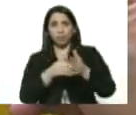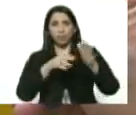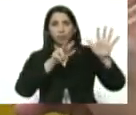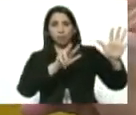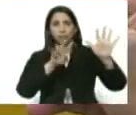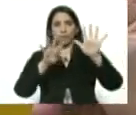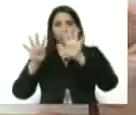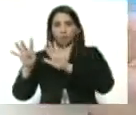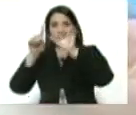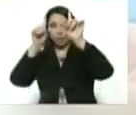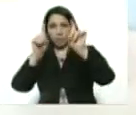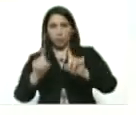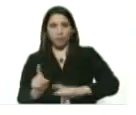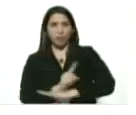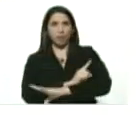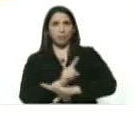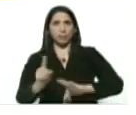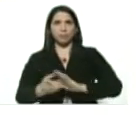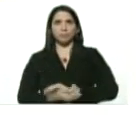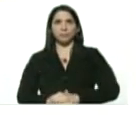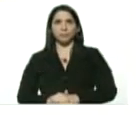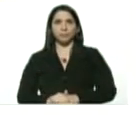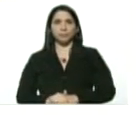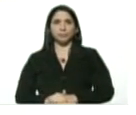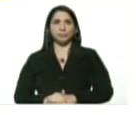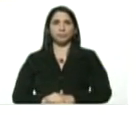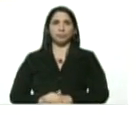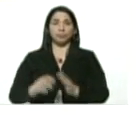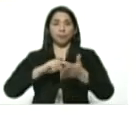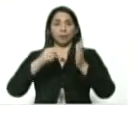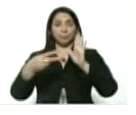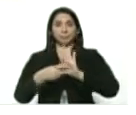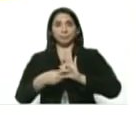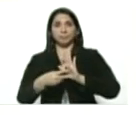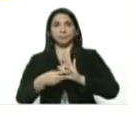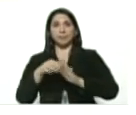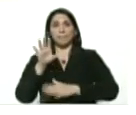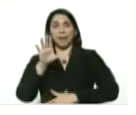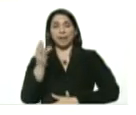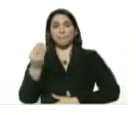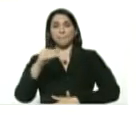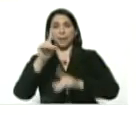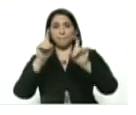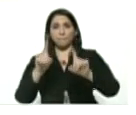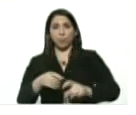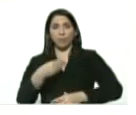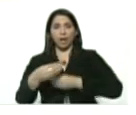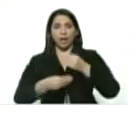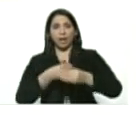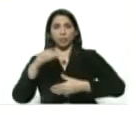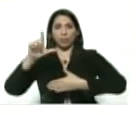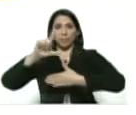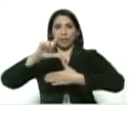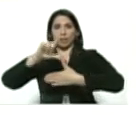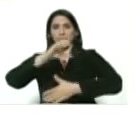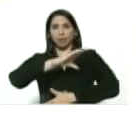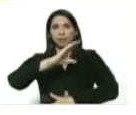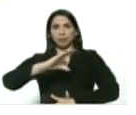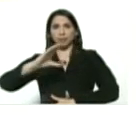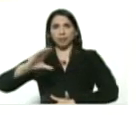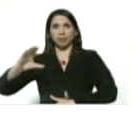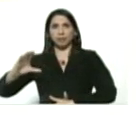1899 pruebas diagnóstica el país que más prueba diagnóstica realizada en américa latina y el caribe